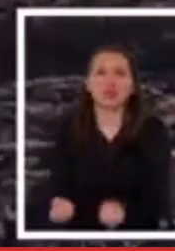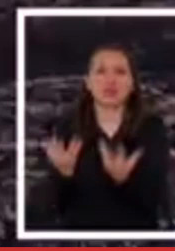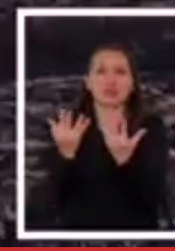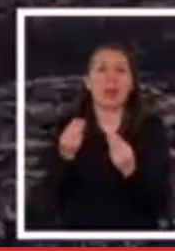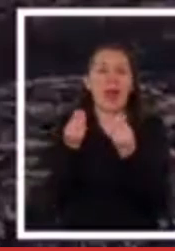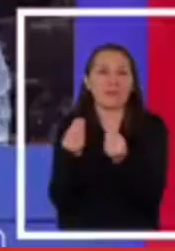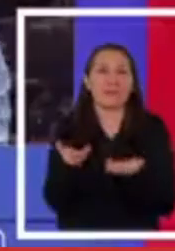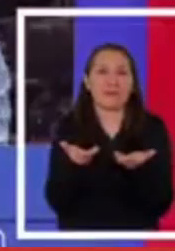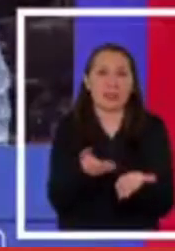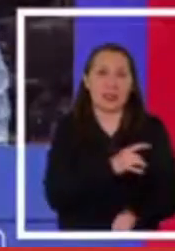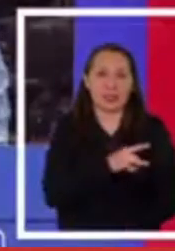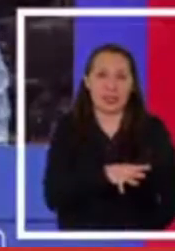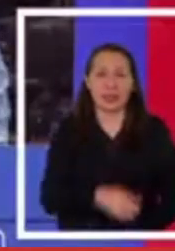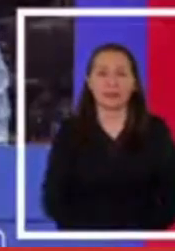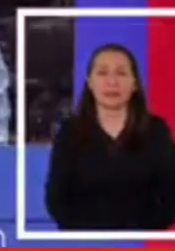bien de Chile